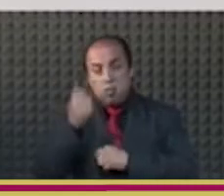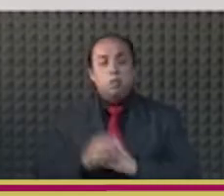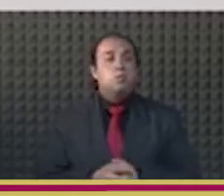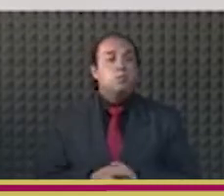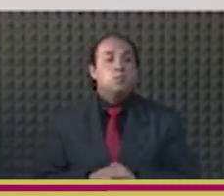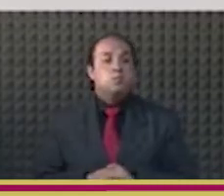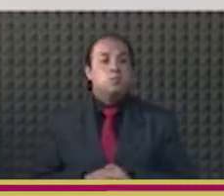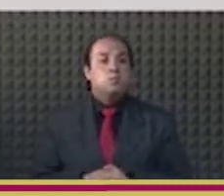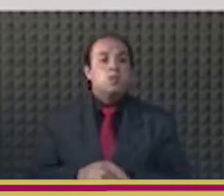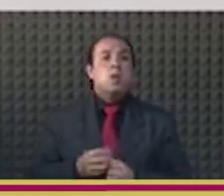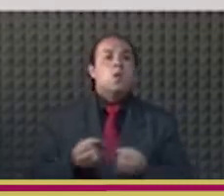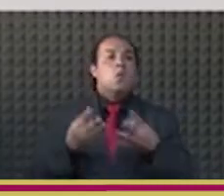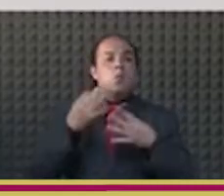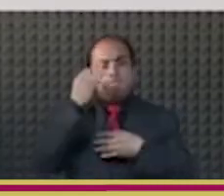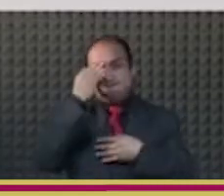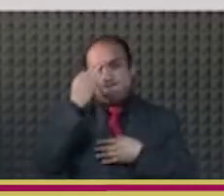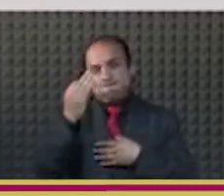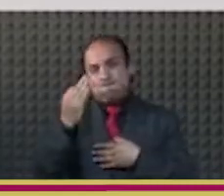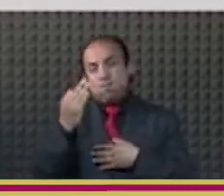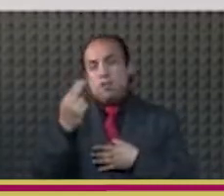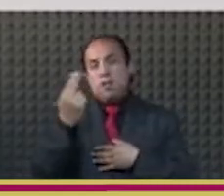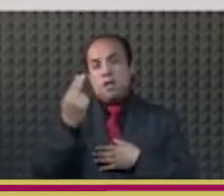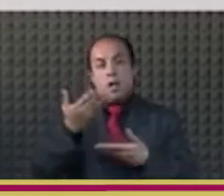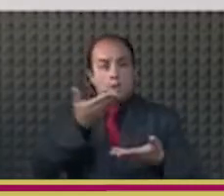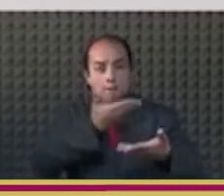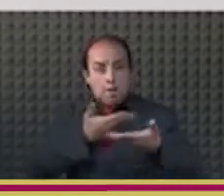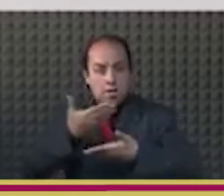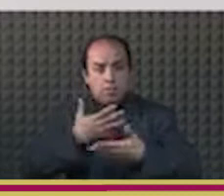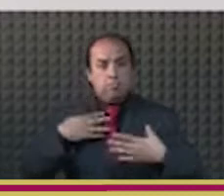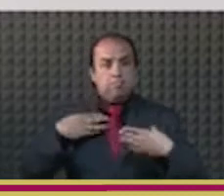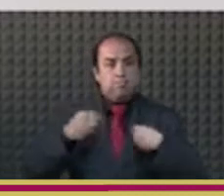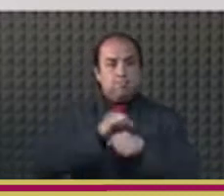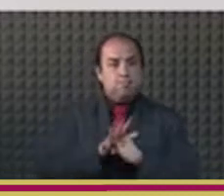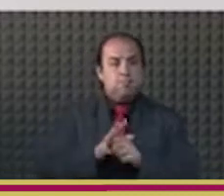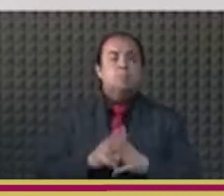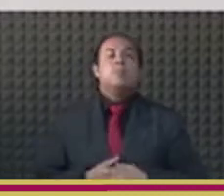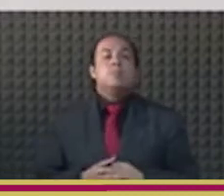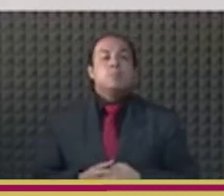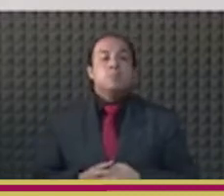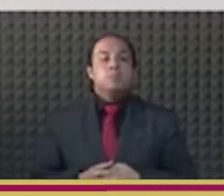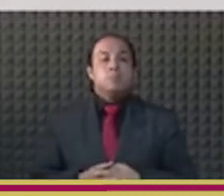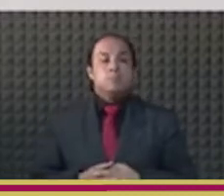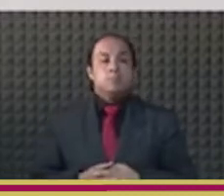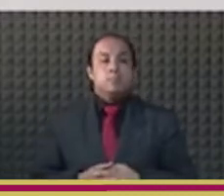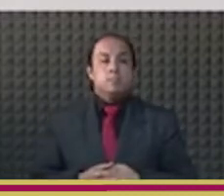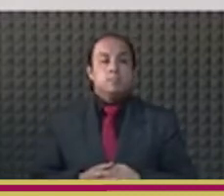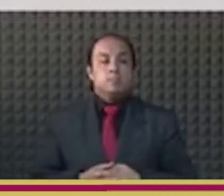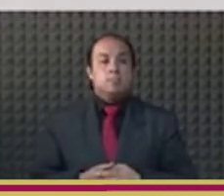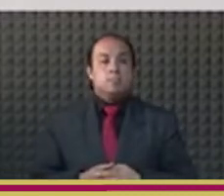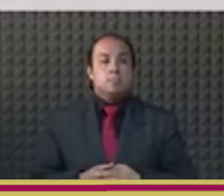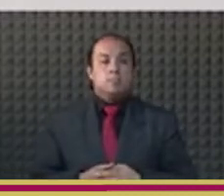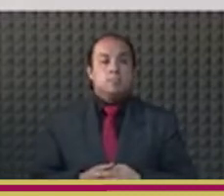ciencia cierta cuánto tiempo más tendremos que convivir con esta pandemia. En ese sentido, y ante